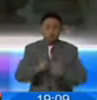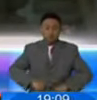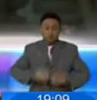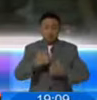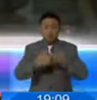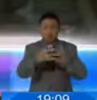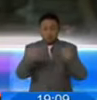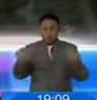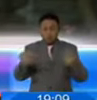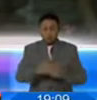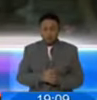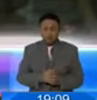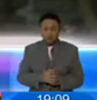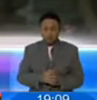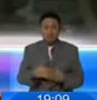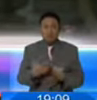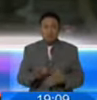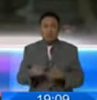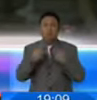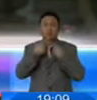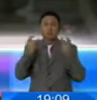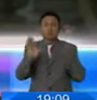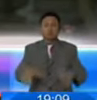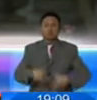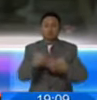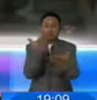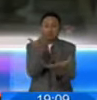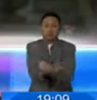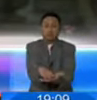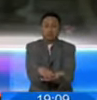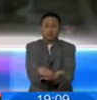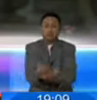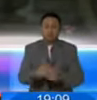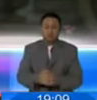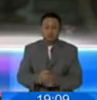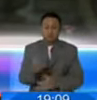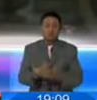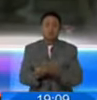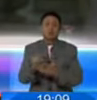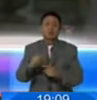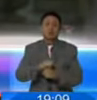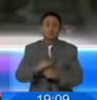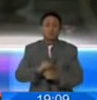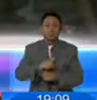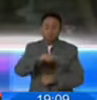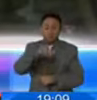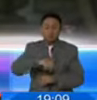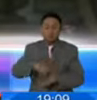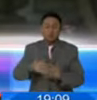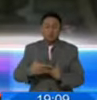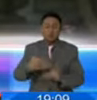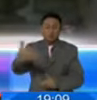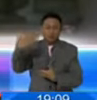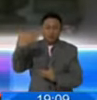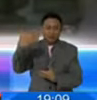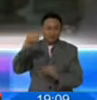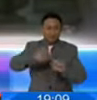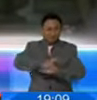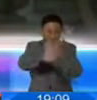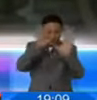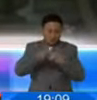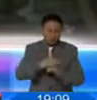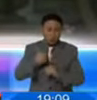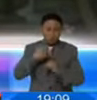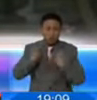soluciones, y lo mejor, de forma pública, que esta sea la nueva práctica de hacer política, que